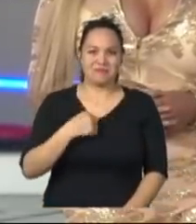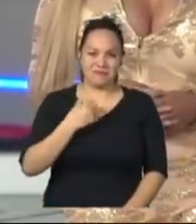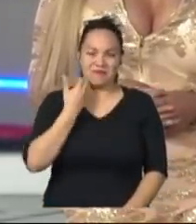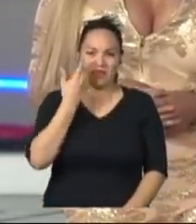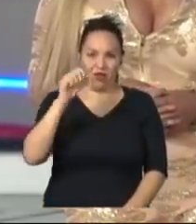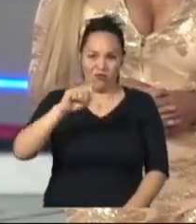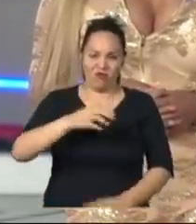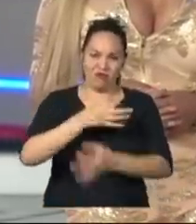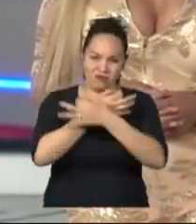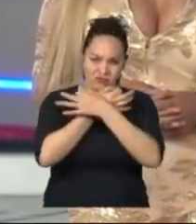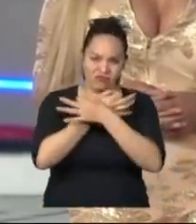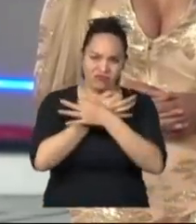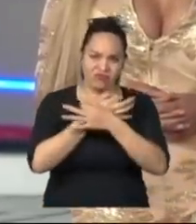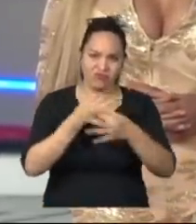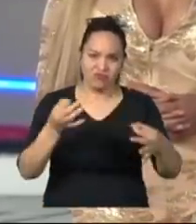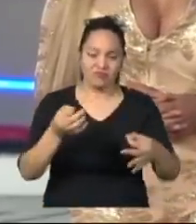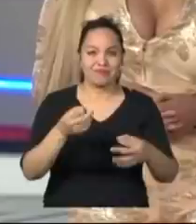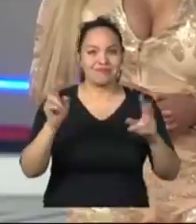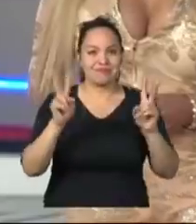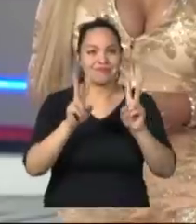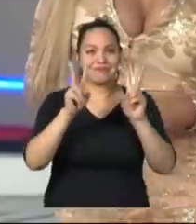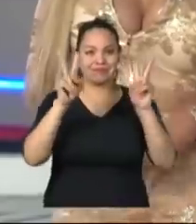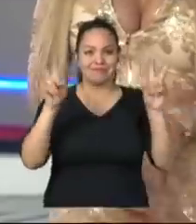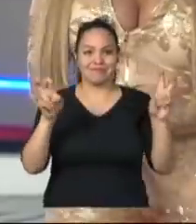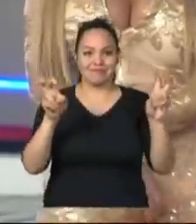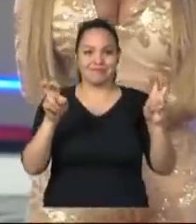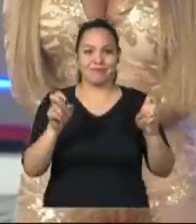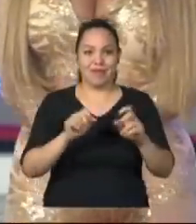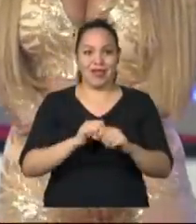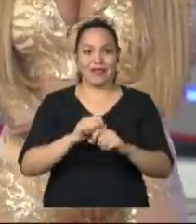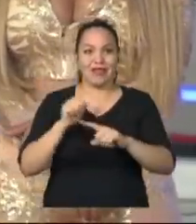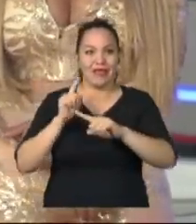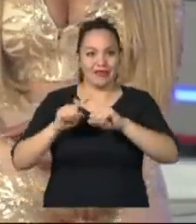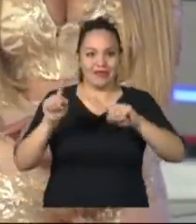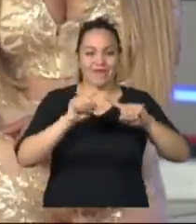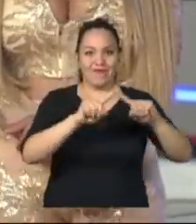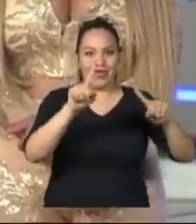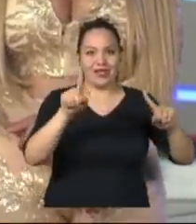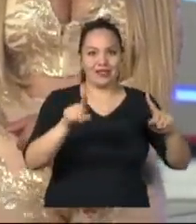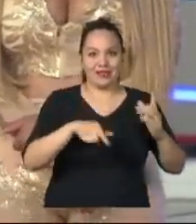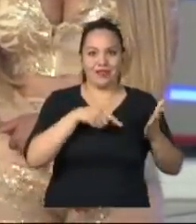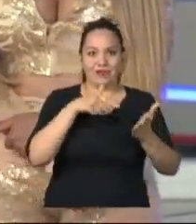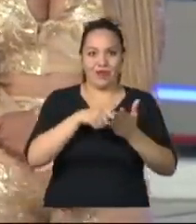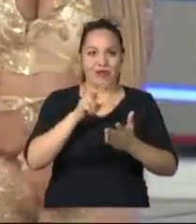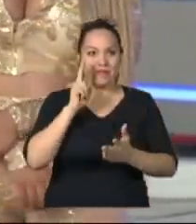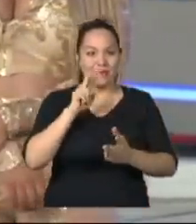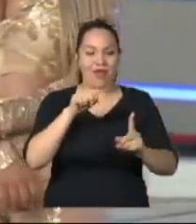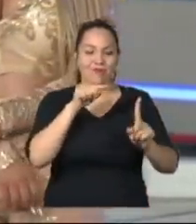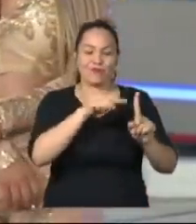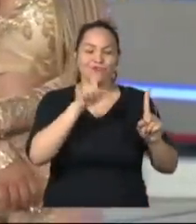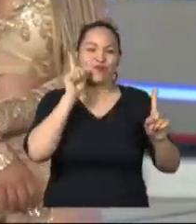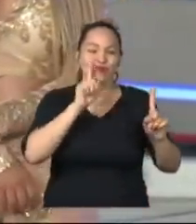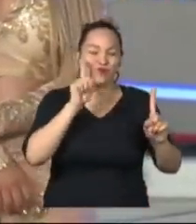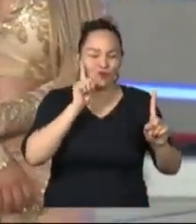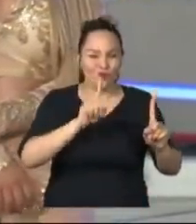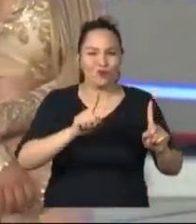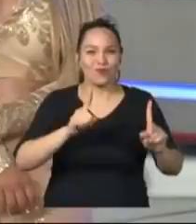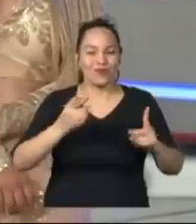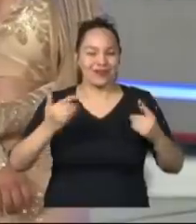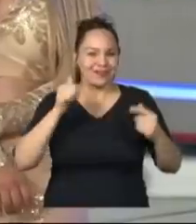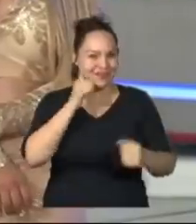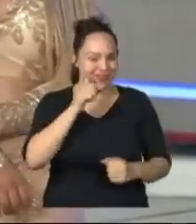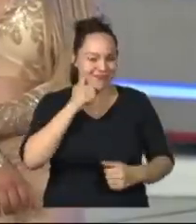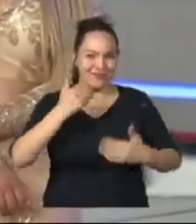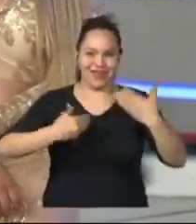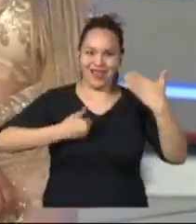el día de hoy porque sé que es un tema que en el norte del país se tocó por ser una chica entusiasta, una chica que siempre